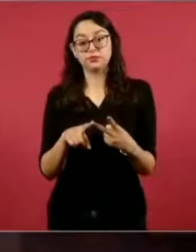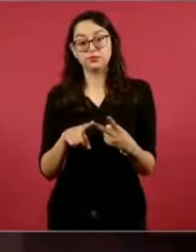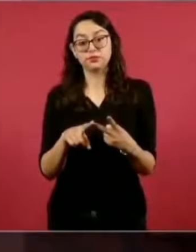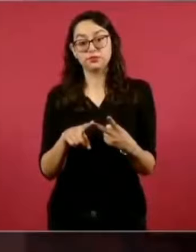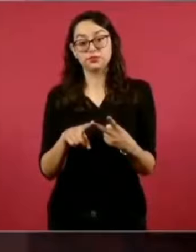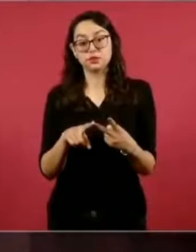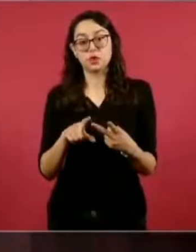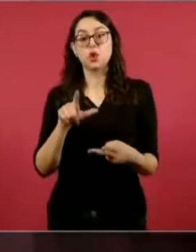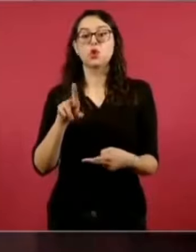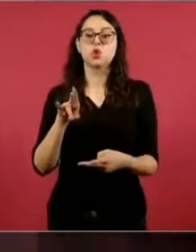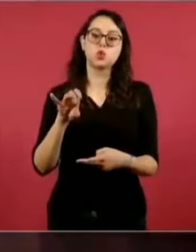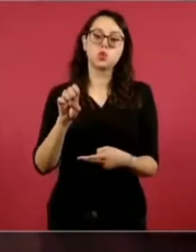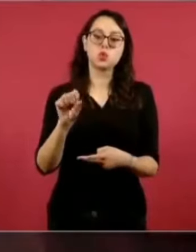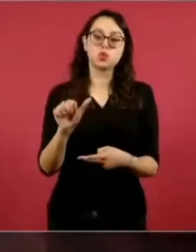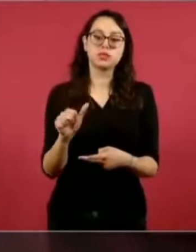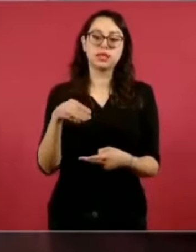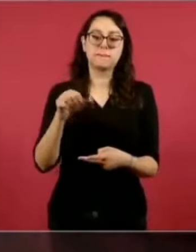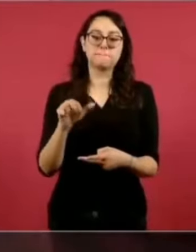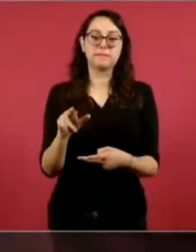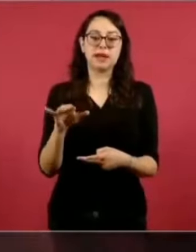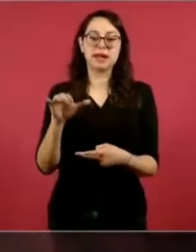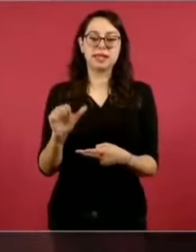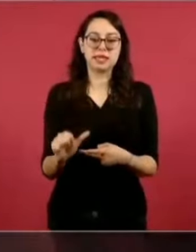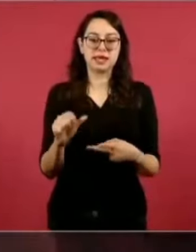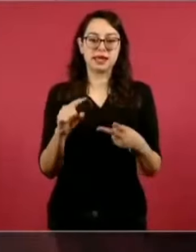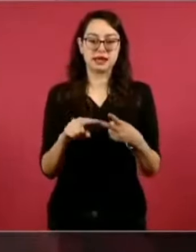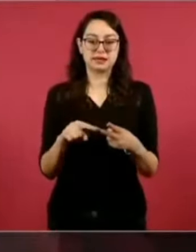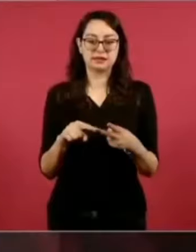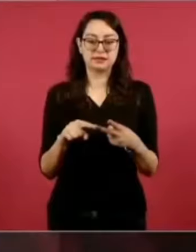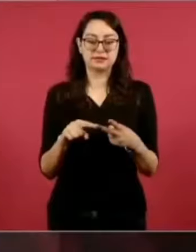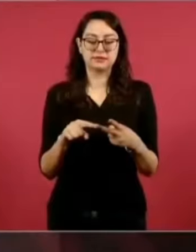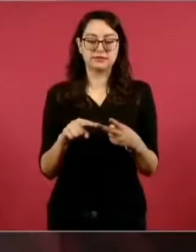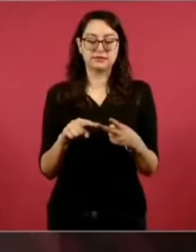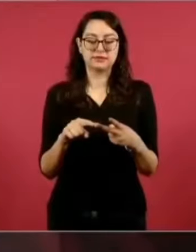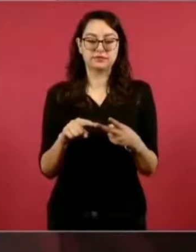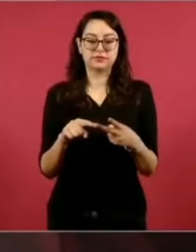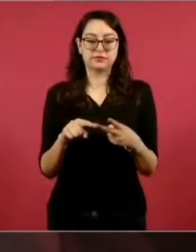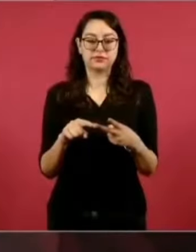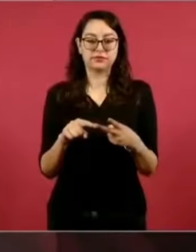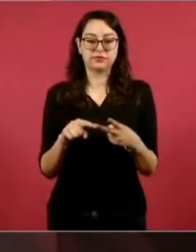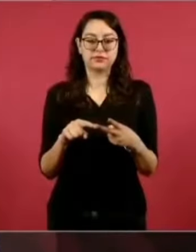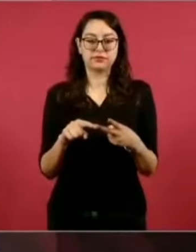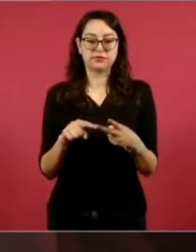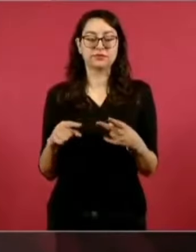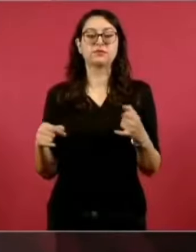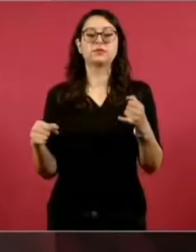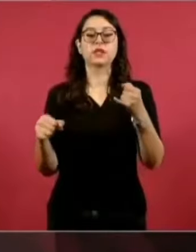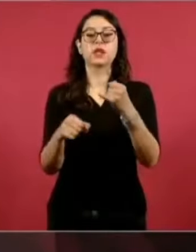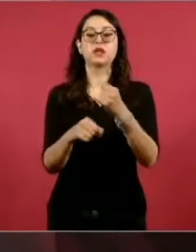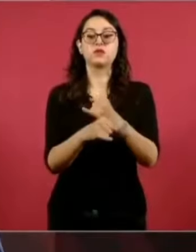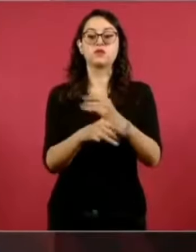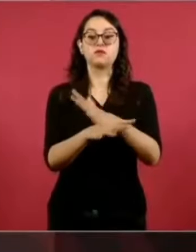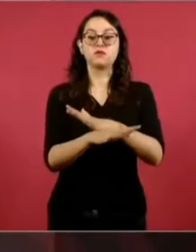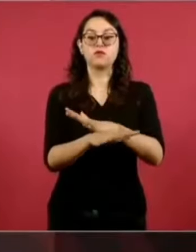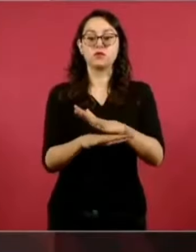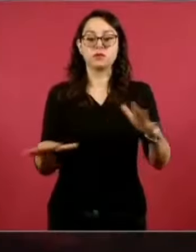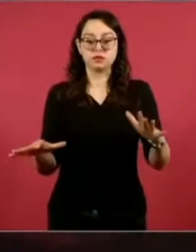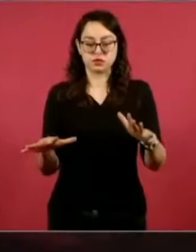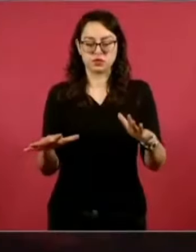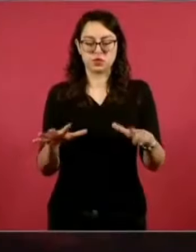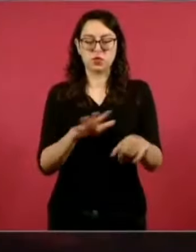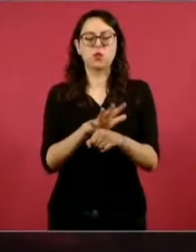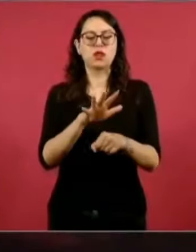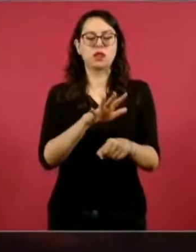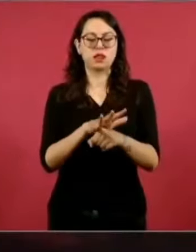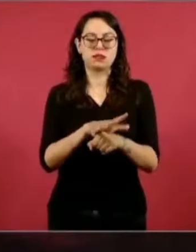Luisa María Alcalde, secretaria de Gobernación, va a informar sobre la resolución del Tribunal